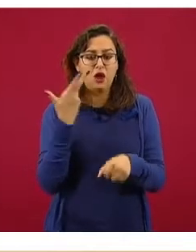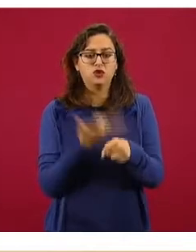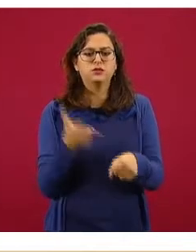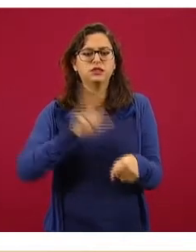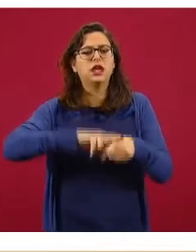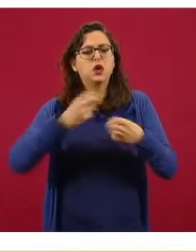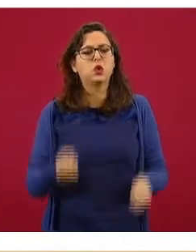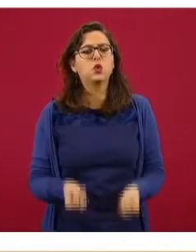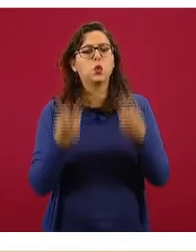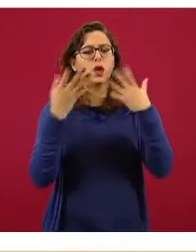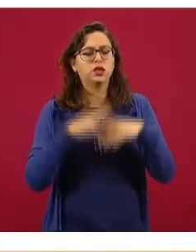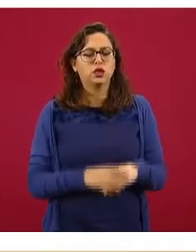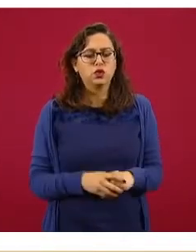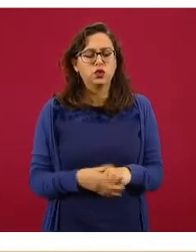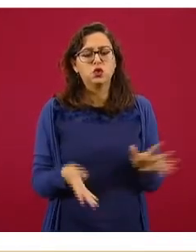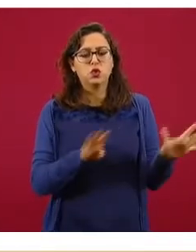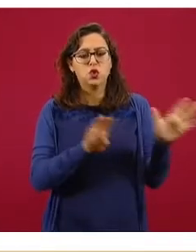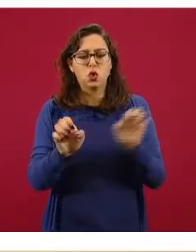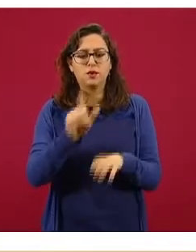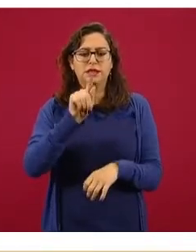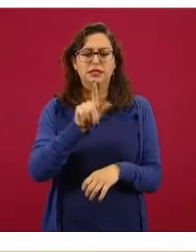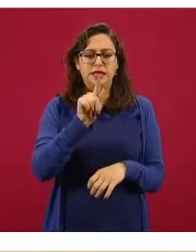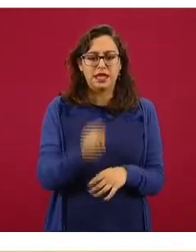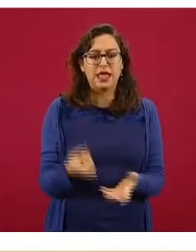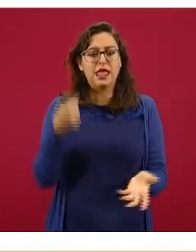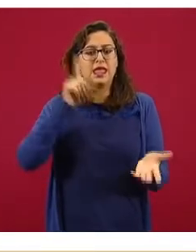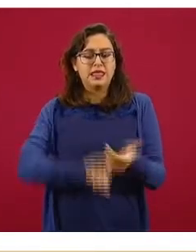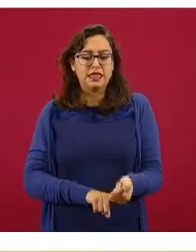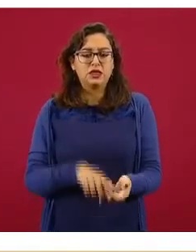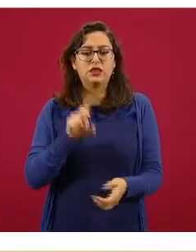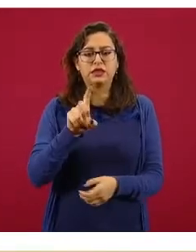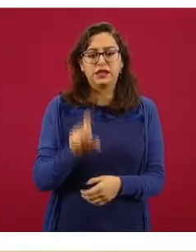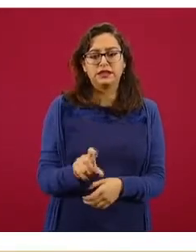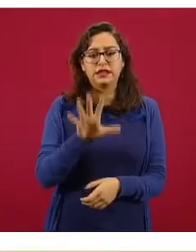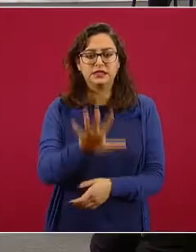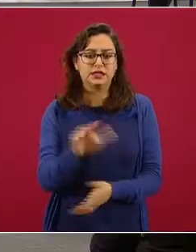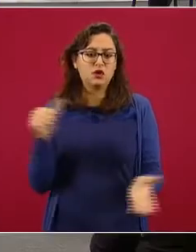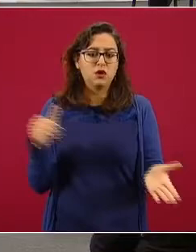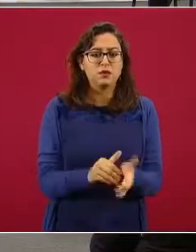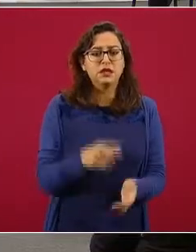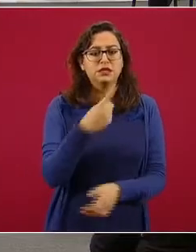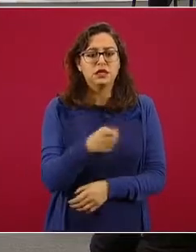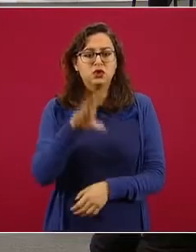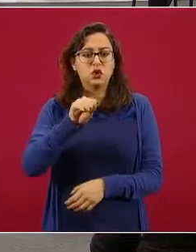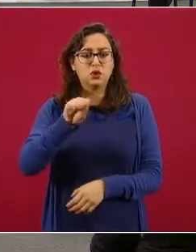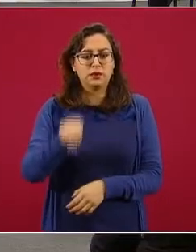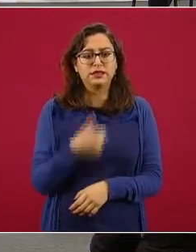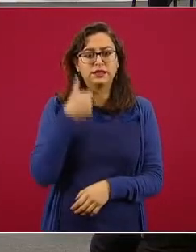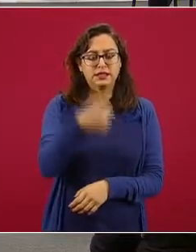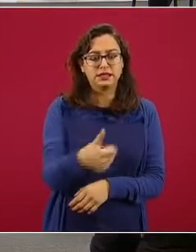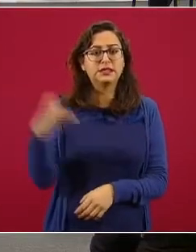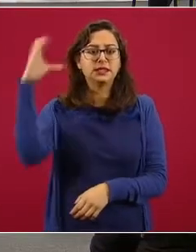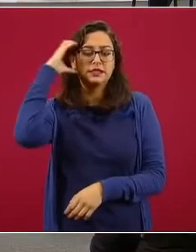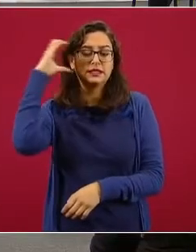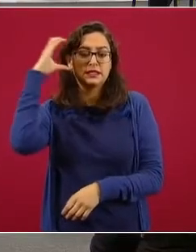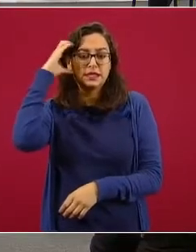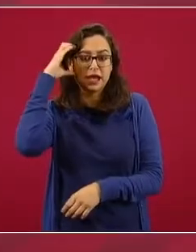hospitales que tenían un máximo de 35.196 camas y